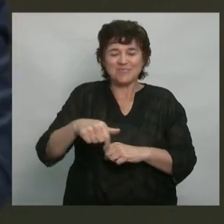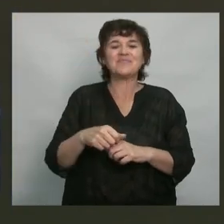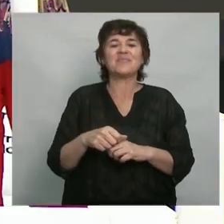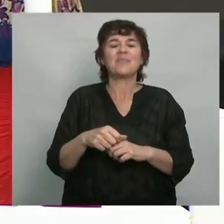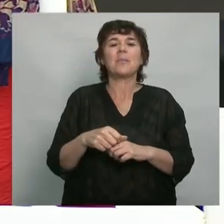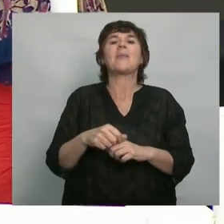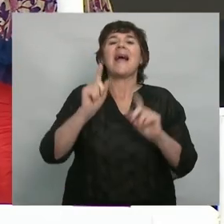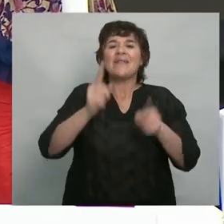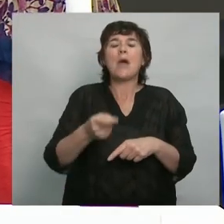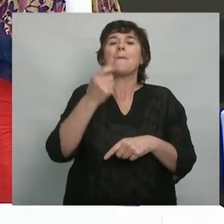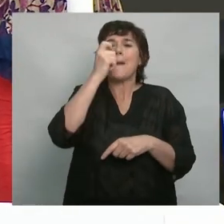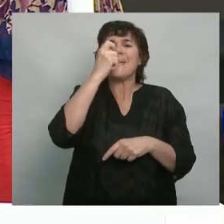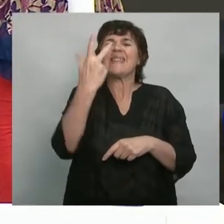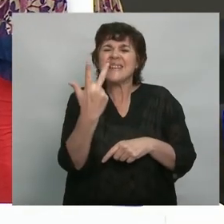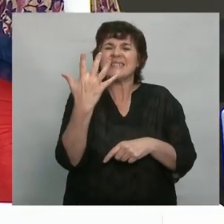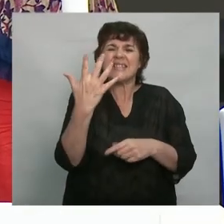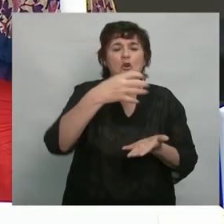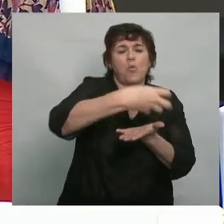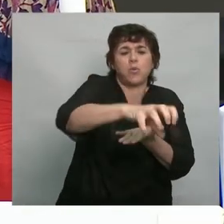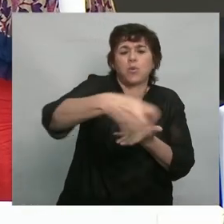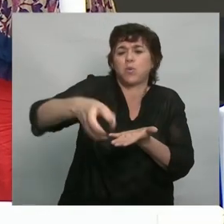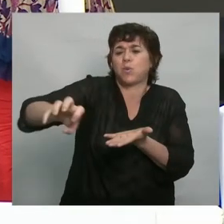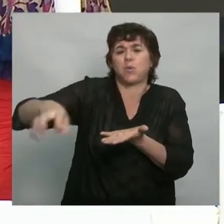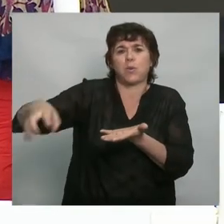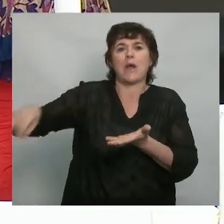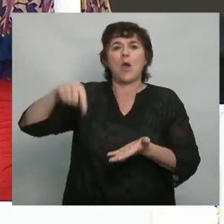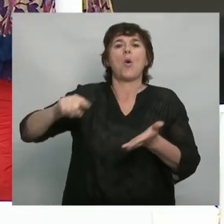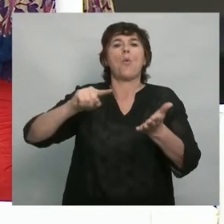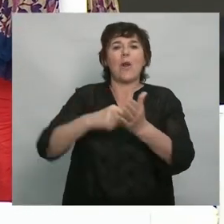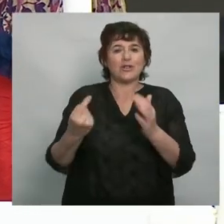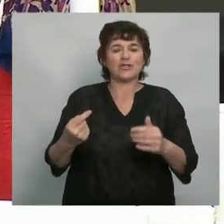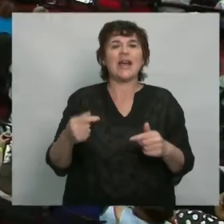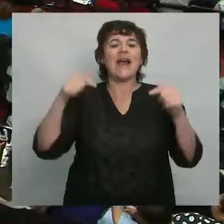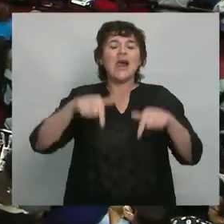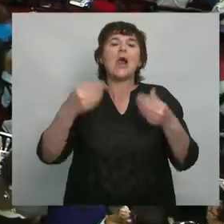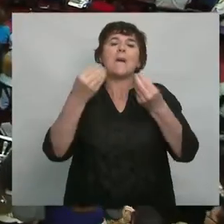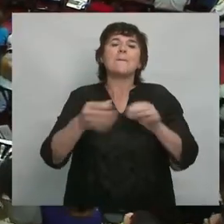de 25 sedes en la Ciudad de Buenos Aires, empieza de una forma muy especial.